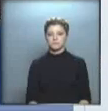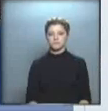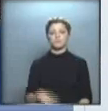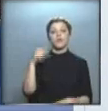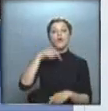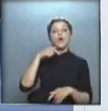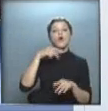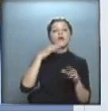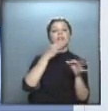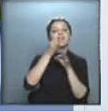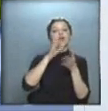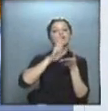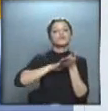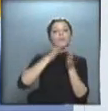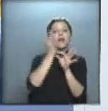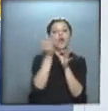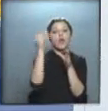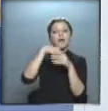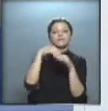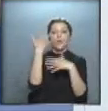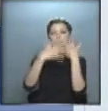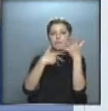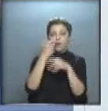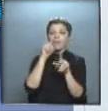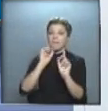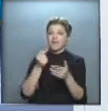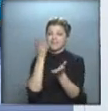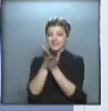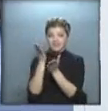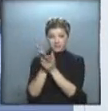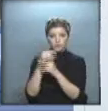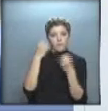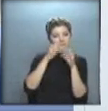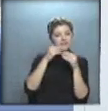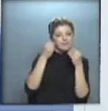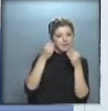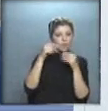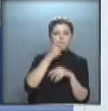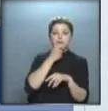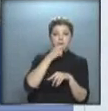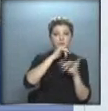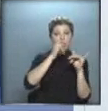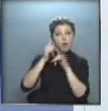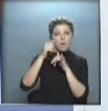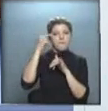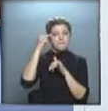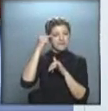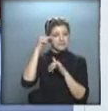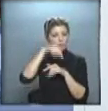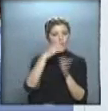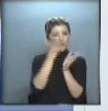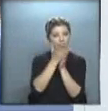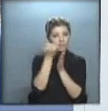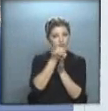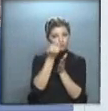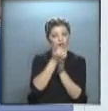Hoy queremos hablar de violencia en la escuela y derechos. Para empezar a debatir, partimos de la concepción del joven como sujeto de derecho. Por lo